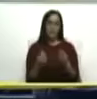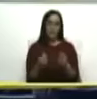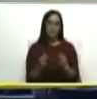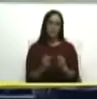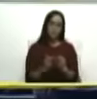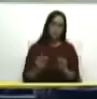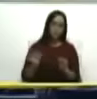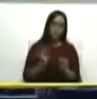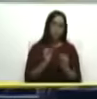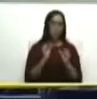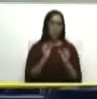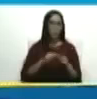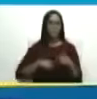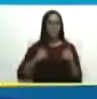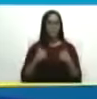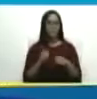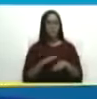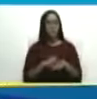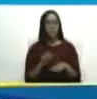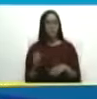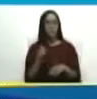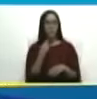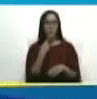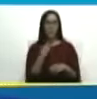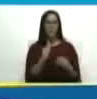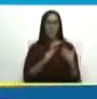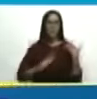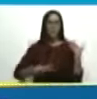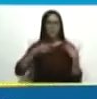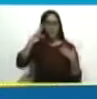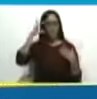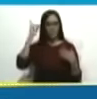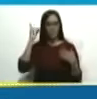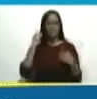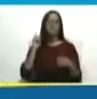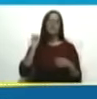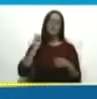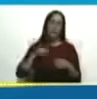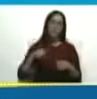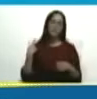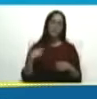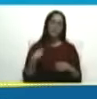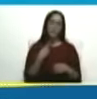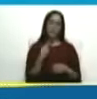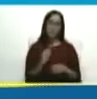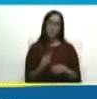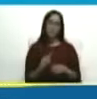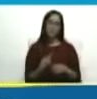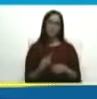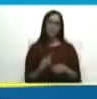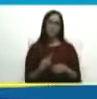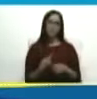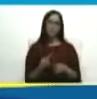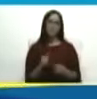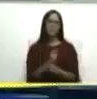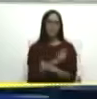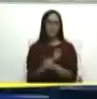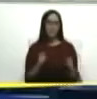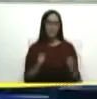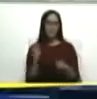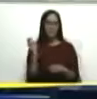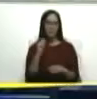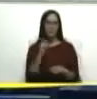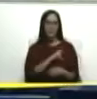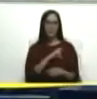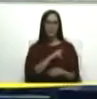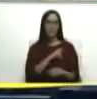más. Porque como ha dicho la vicepresidenta ejecutiva, también tengo que decir, está terminando el mes de enero